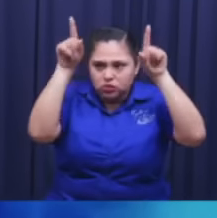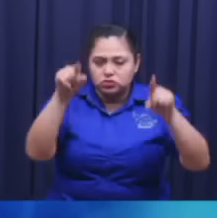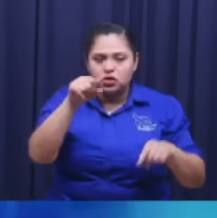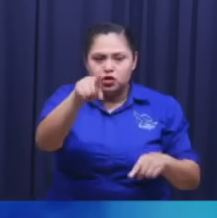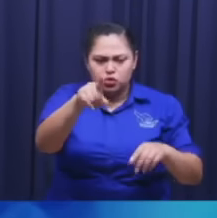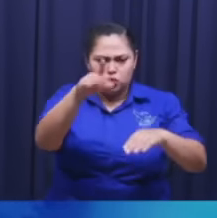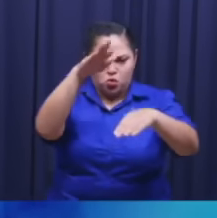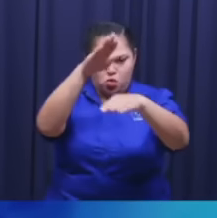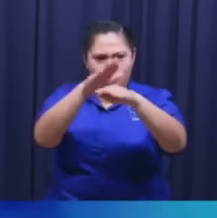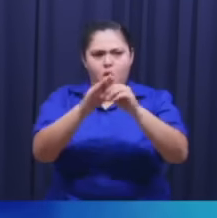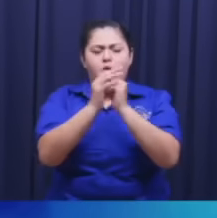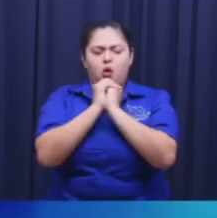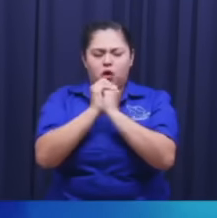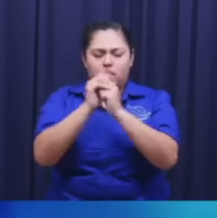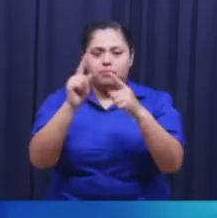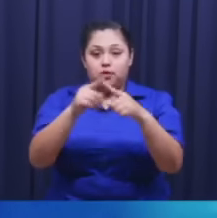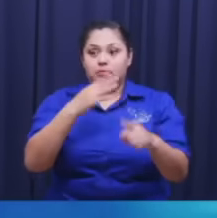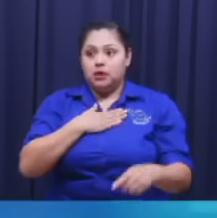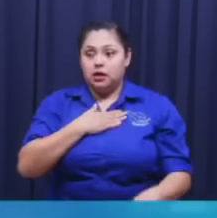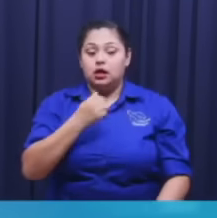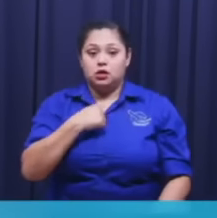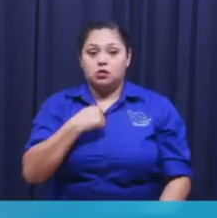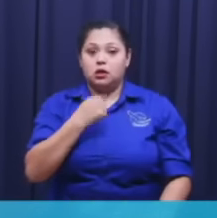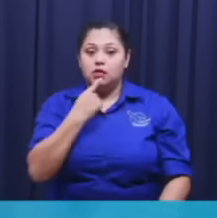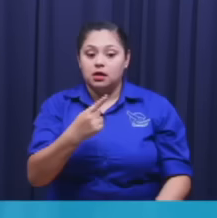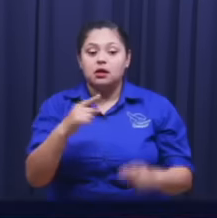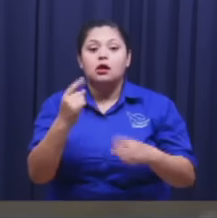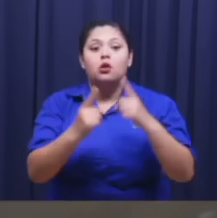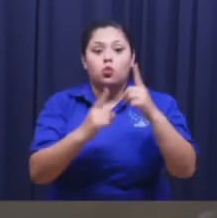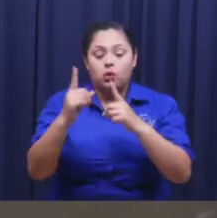las manos y echa fuera demonios. Y le dije, ¿cuáles?